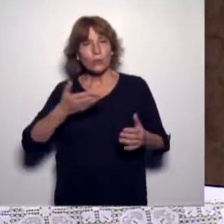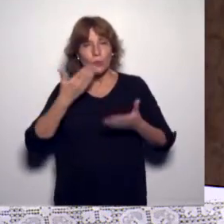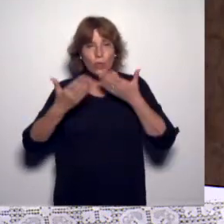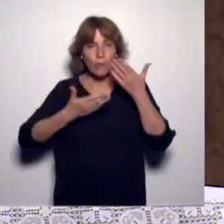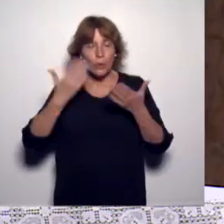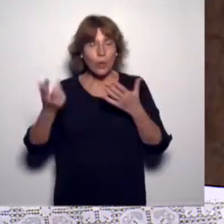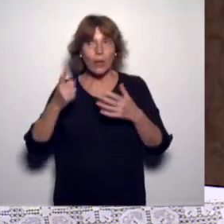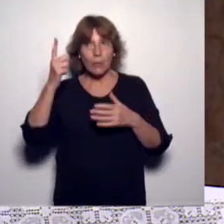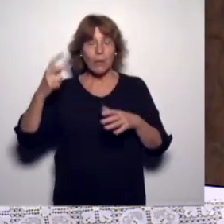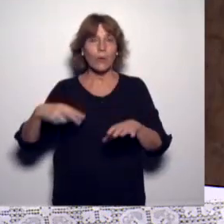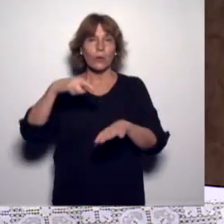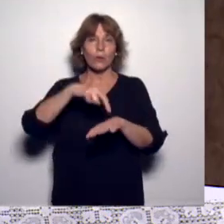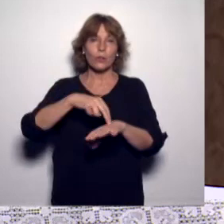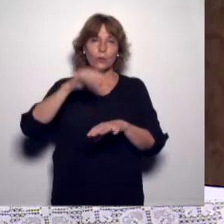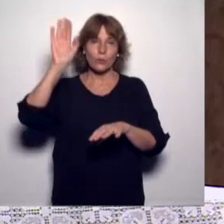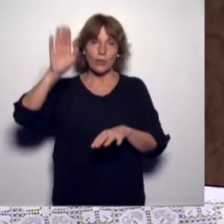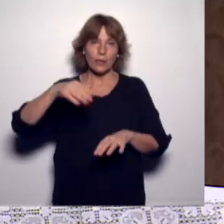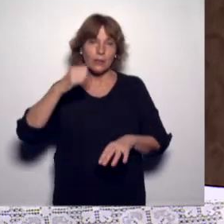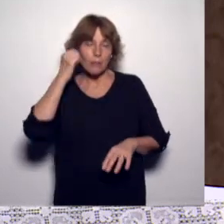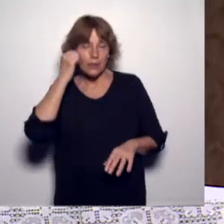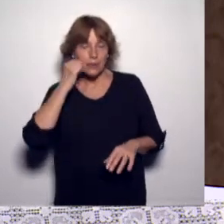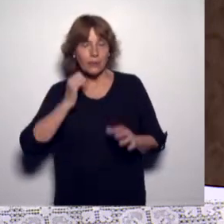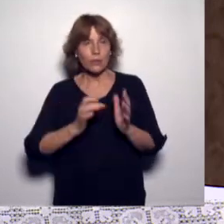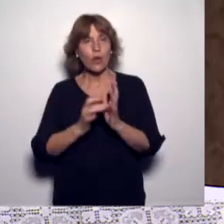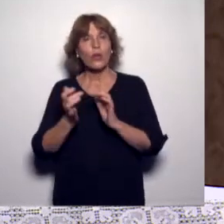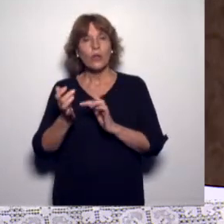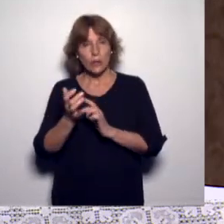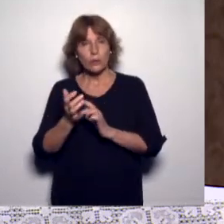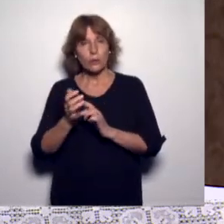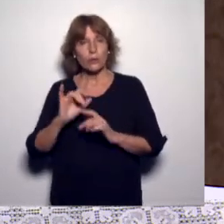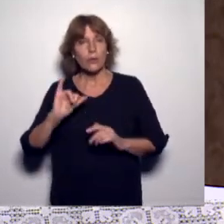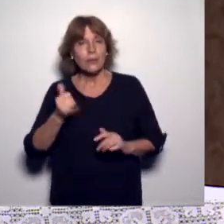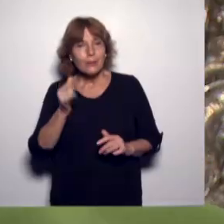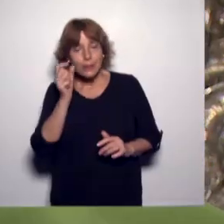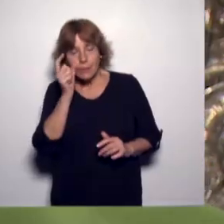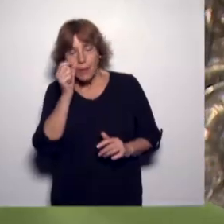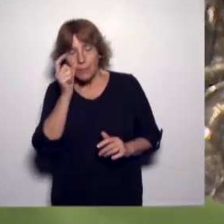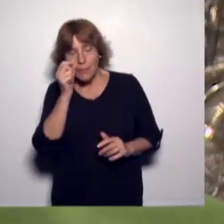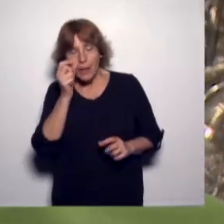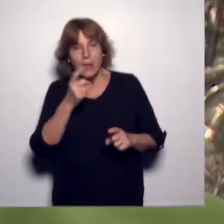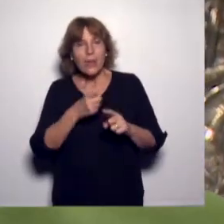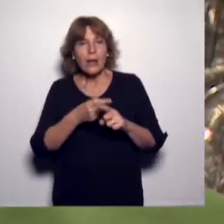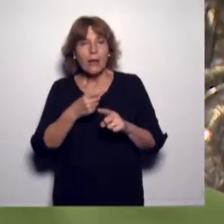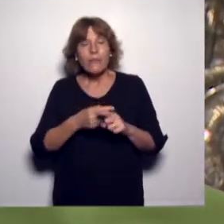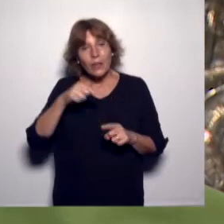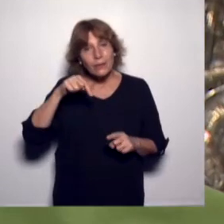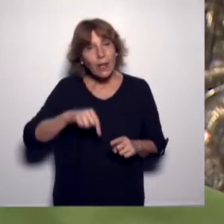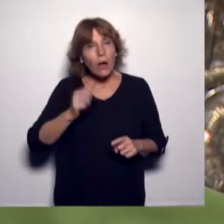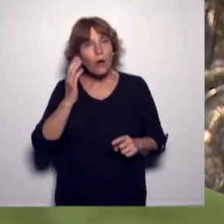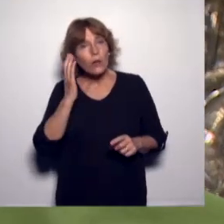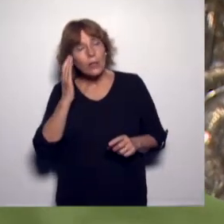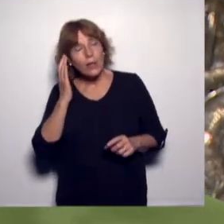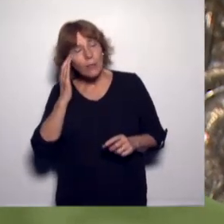Proclamamos tu resurrección. Ven, Señor. Así, Padre, al celebrar ahora el memorial de la muerte